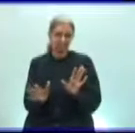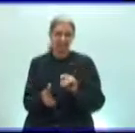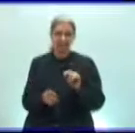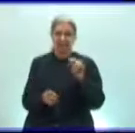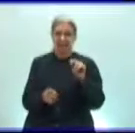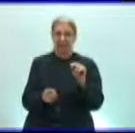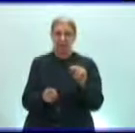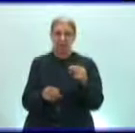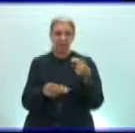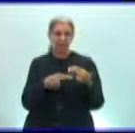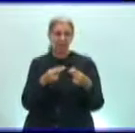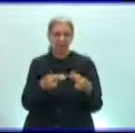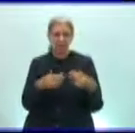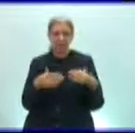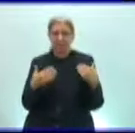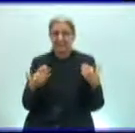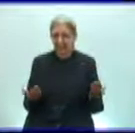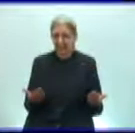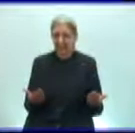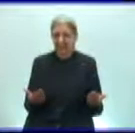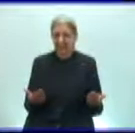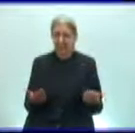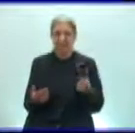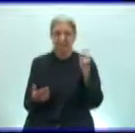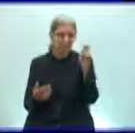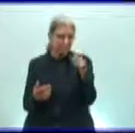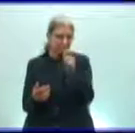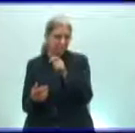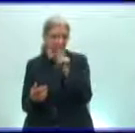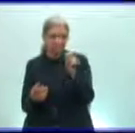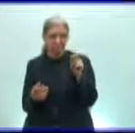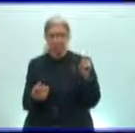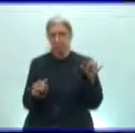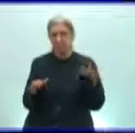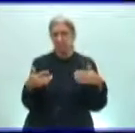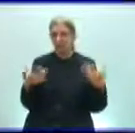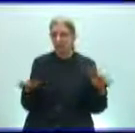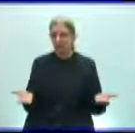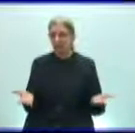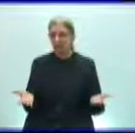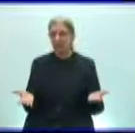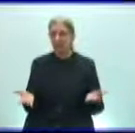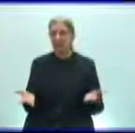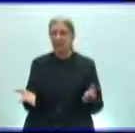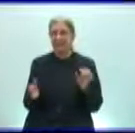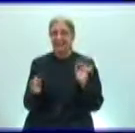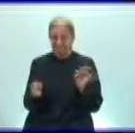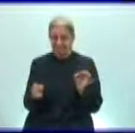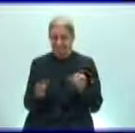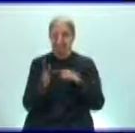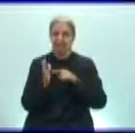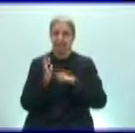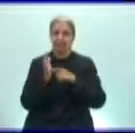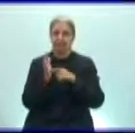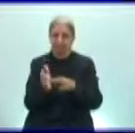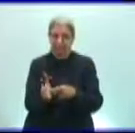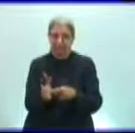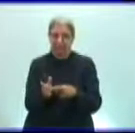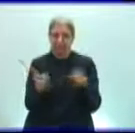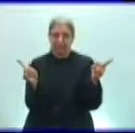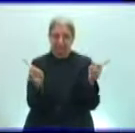Vamos a efectuar y al efectuar obtenemos este resultado en cada miembro. Recuerden que siempre le sugerimos reducir primero